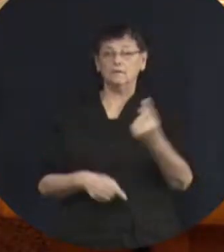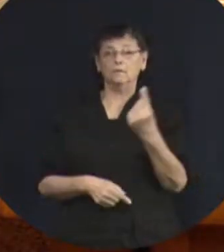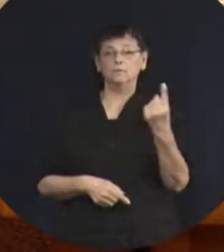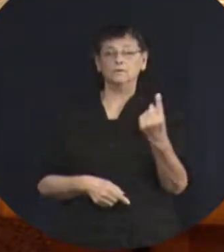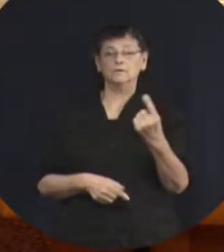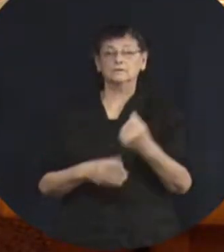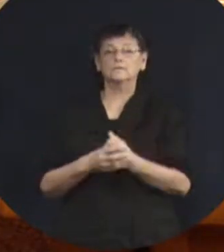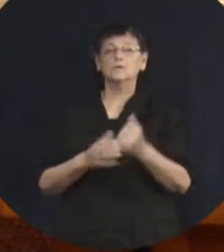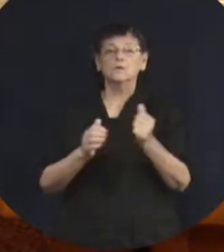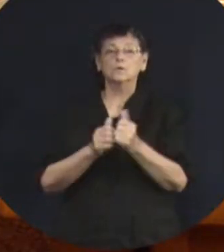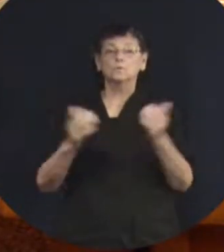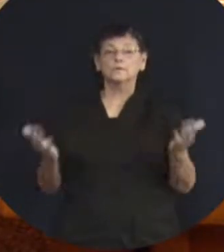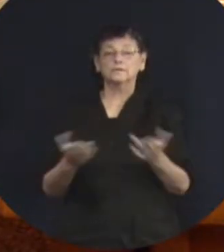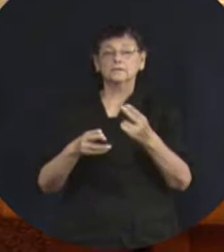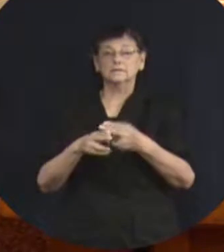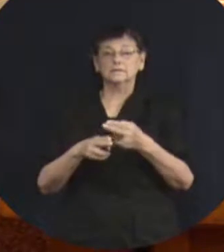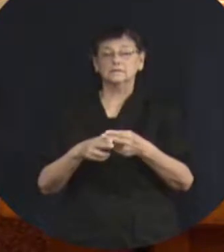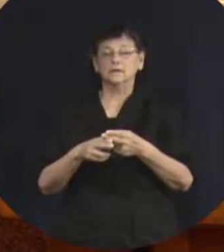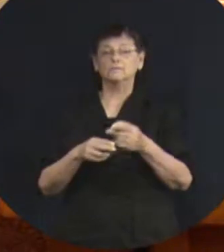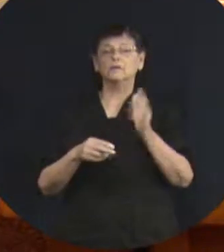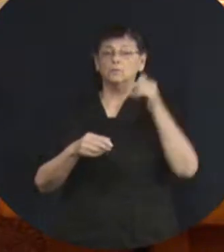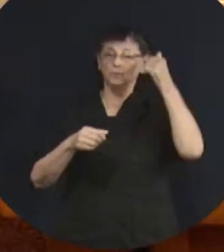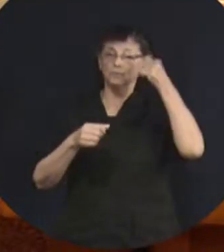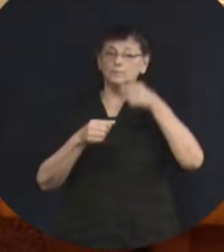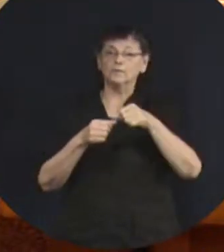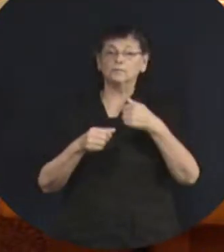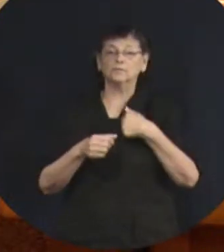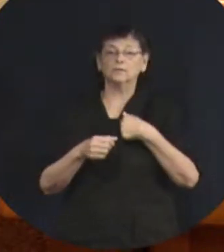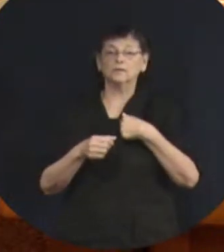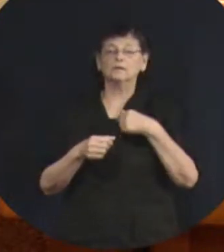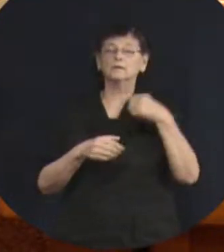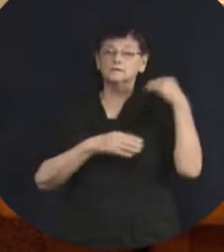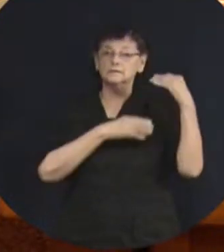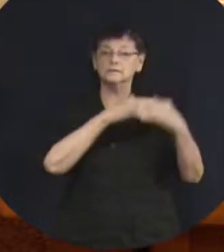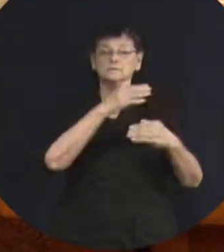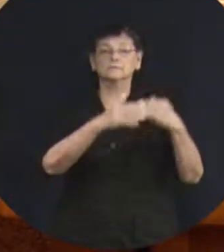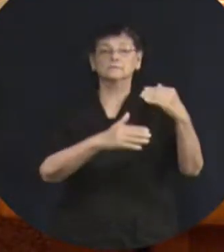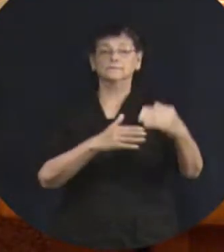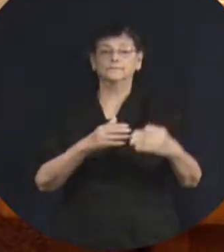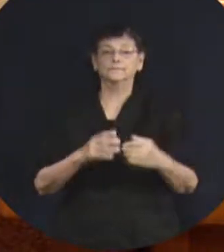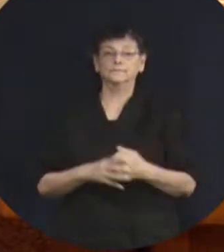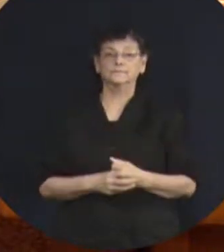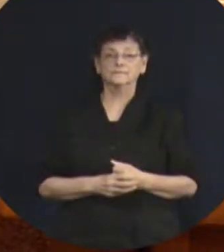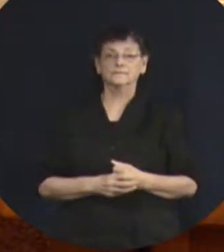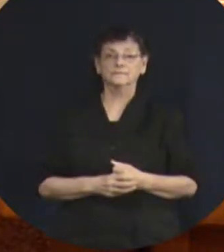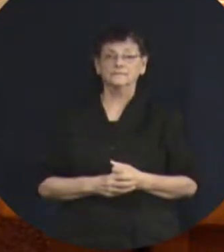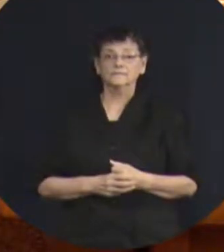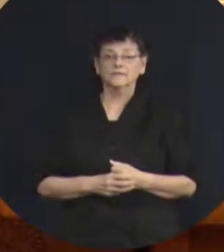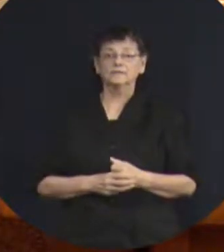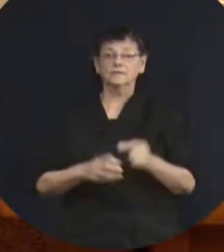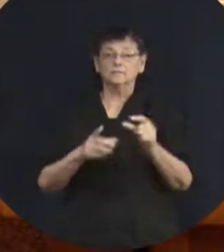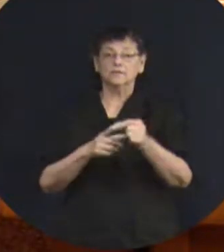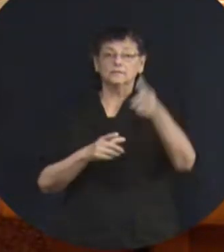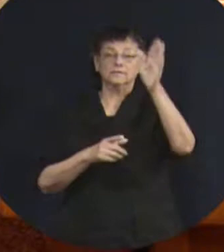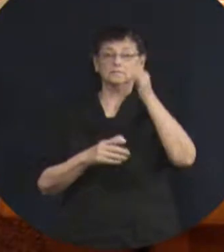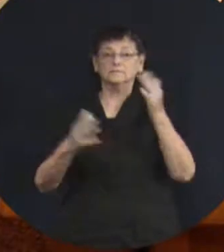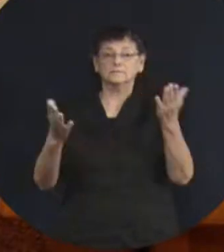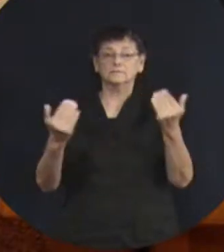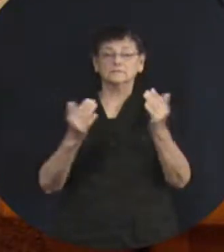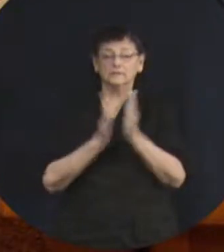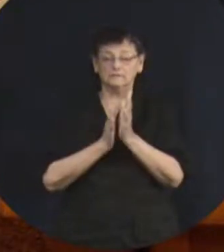siempre. Con este nombre me han de recordar de generación en generación. Palabra de